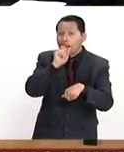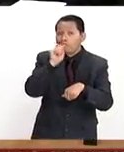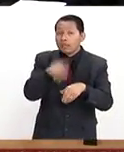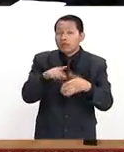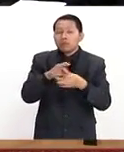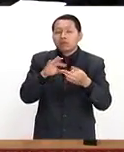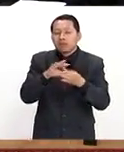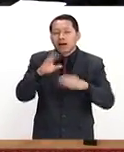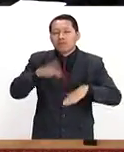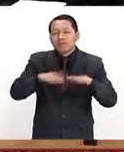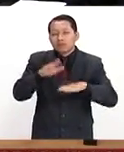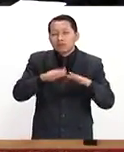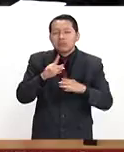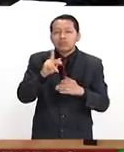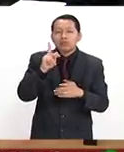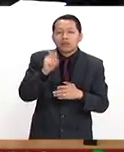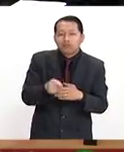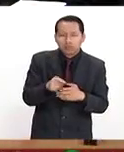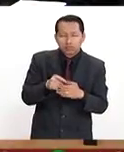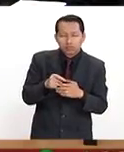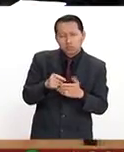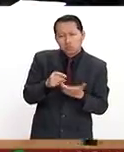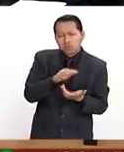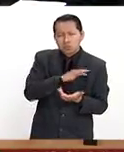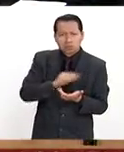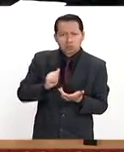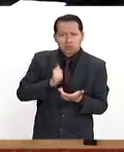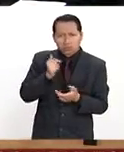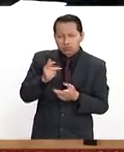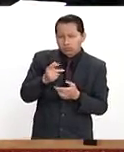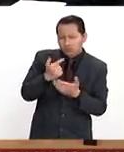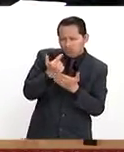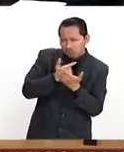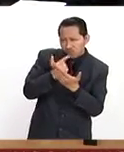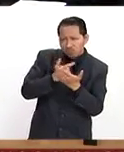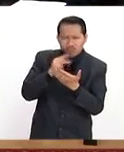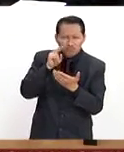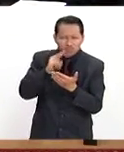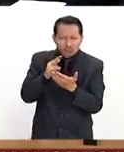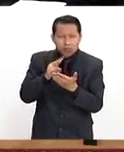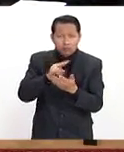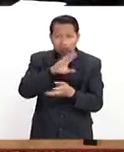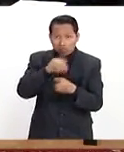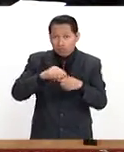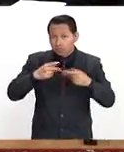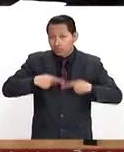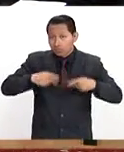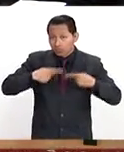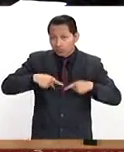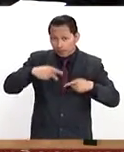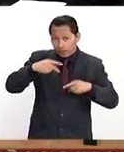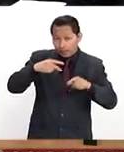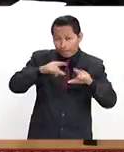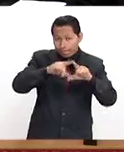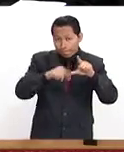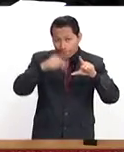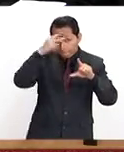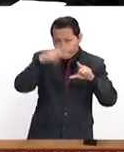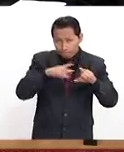tomamos como excusa para hacer una medición sobre qué tanta conciencia hay de este problema en México, qué